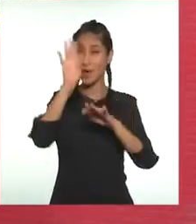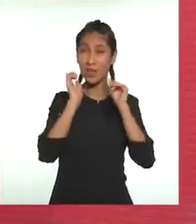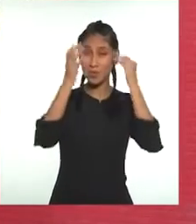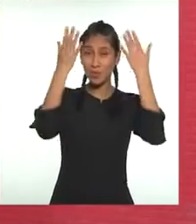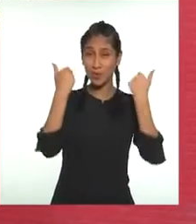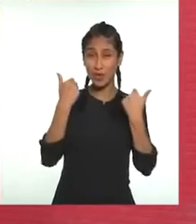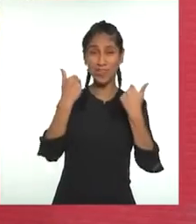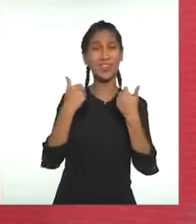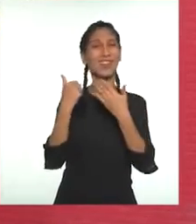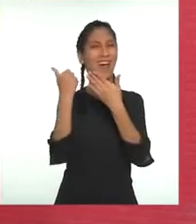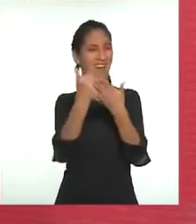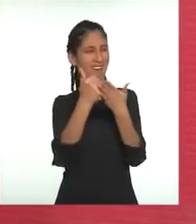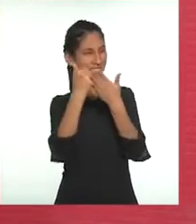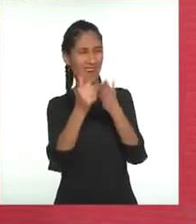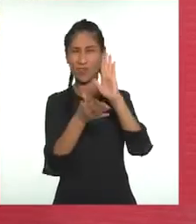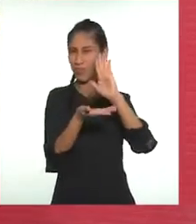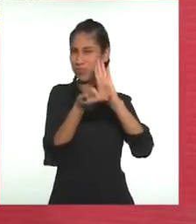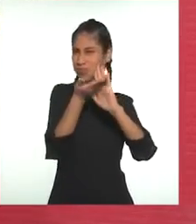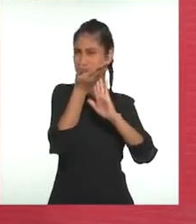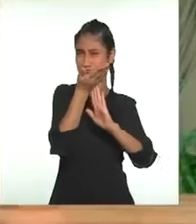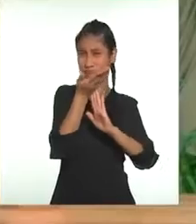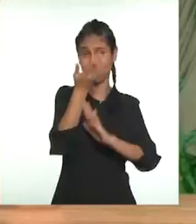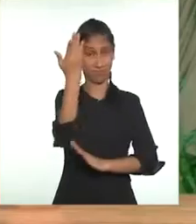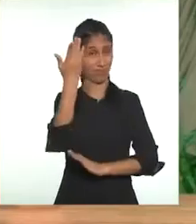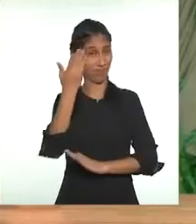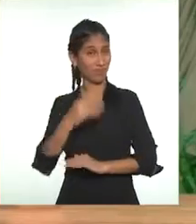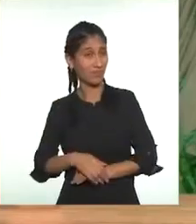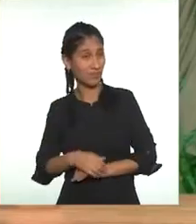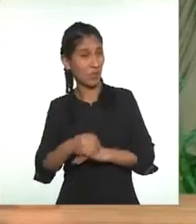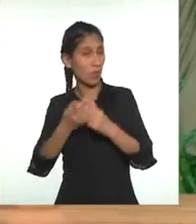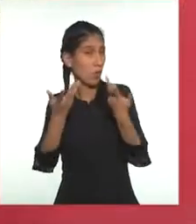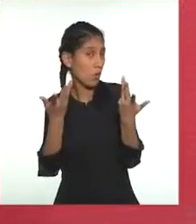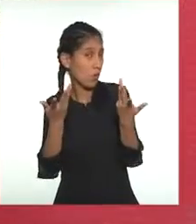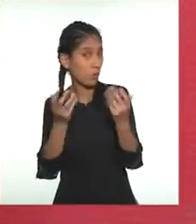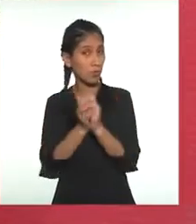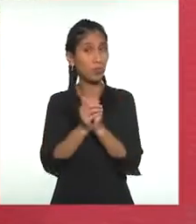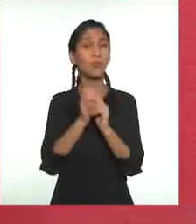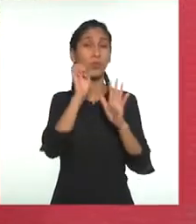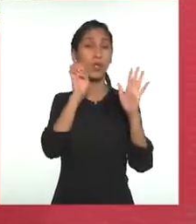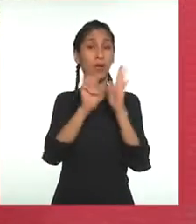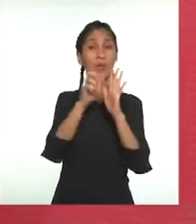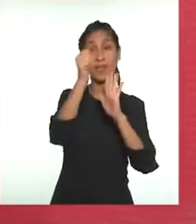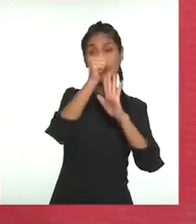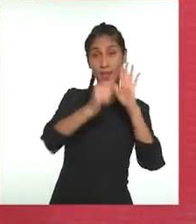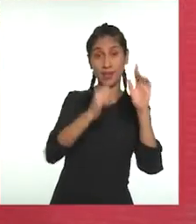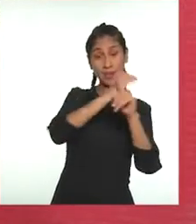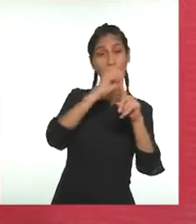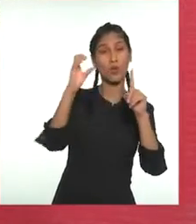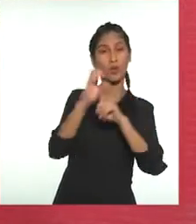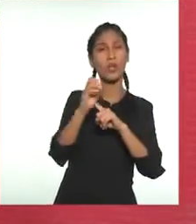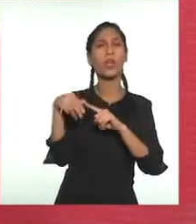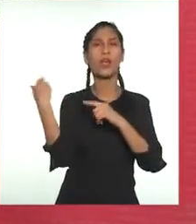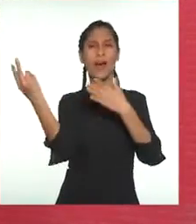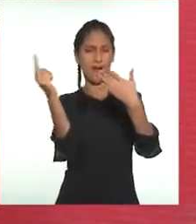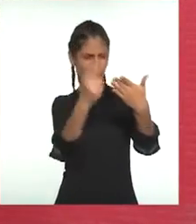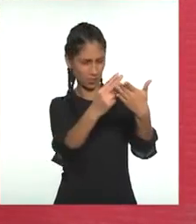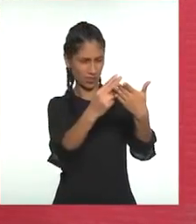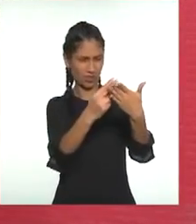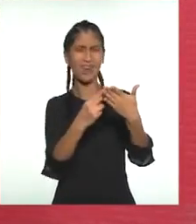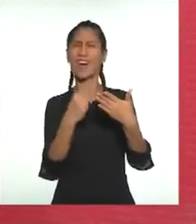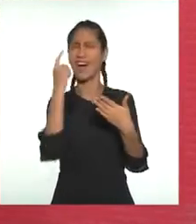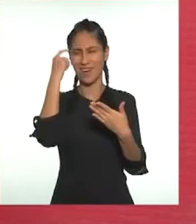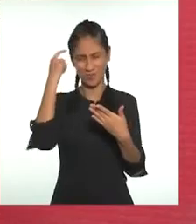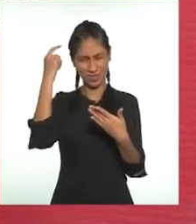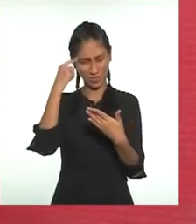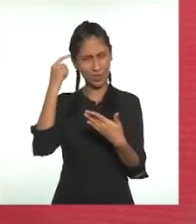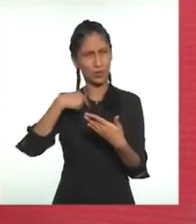estereotipo y crecer profesionalmente y personalmente. Como siguiendo el ejemplo. Como si el arte y la cultura nos permitieran vivir sin ponernos límites